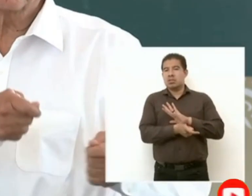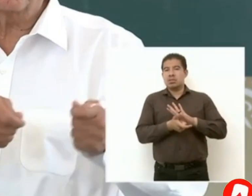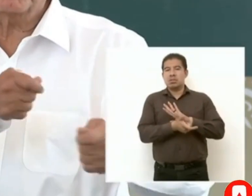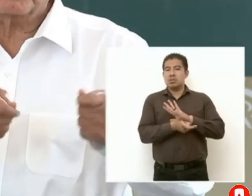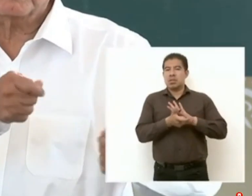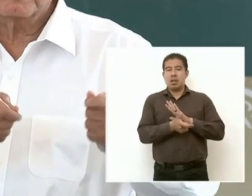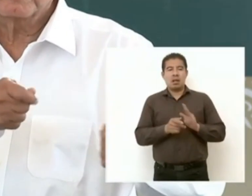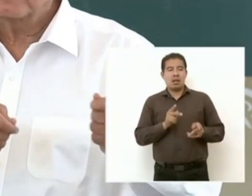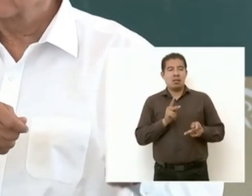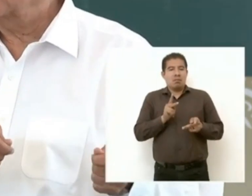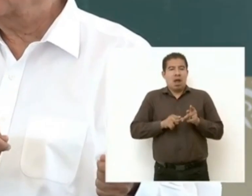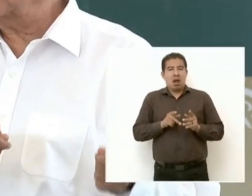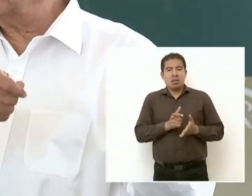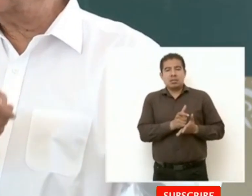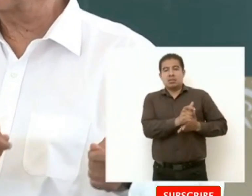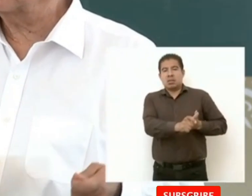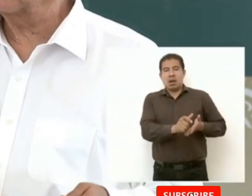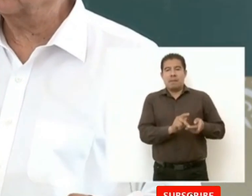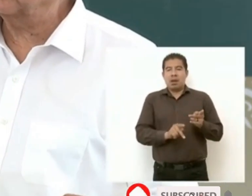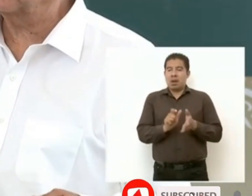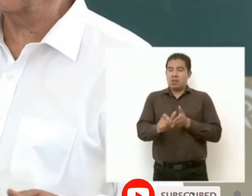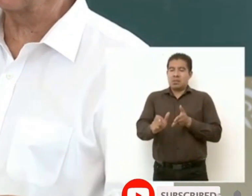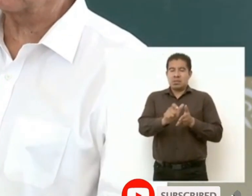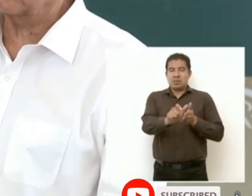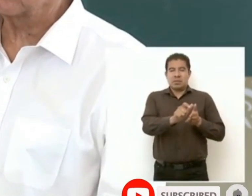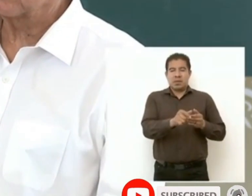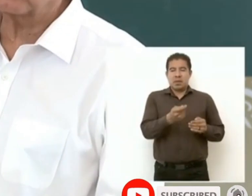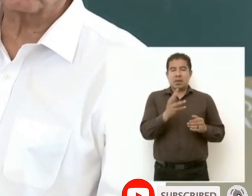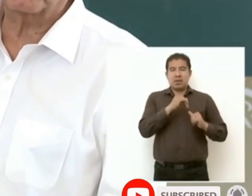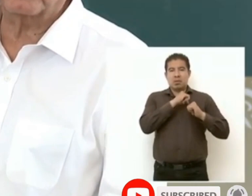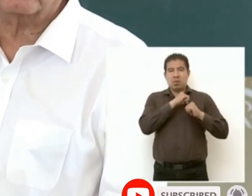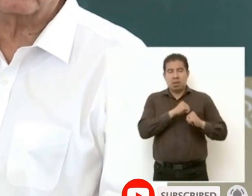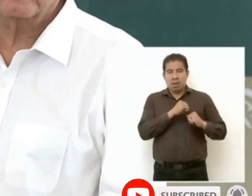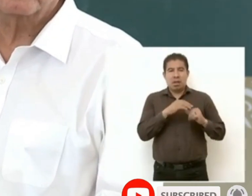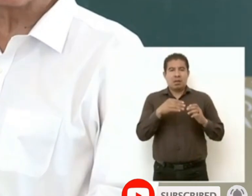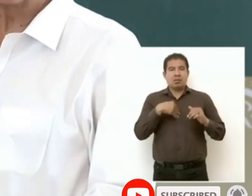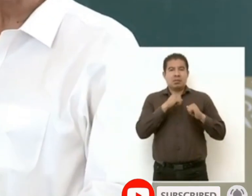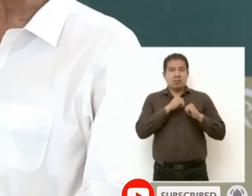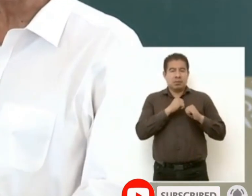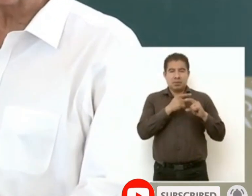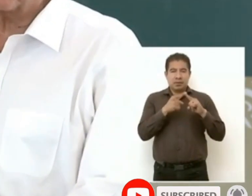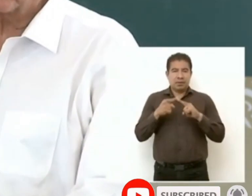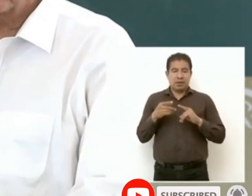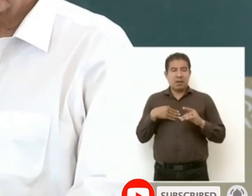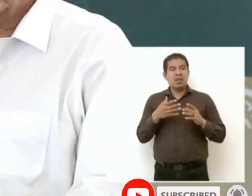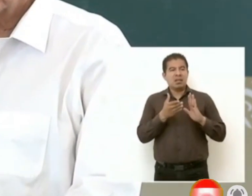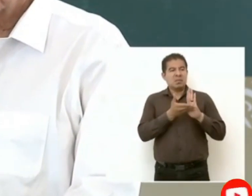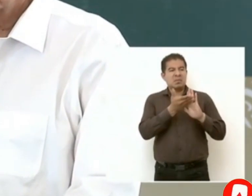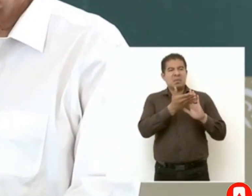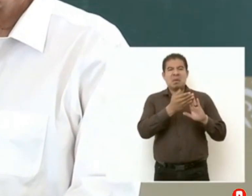sobornos, moches a los funcionarios, a los gobernantes, y a hacer malas obras.